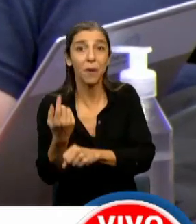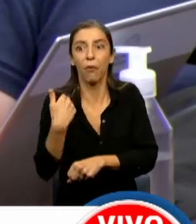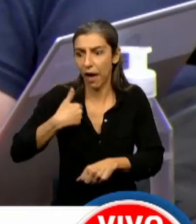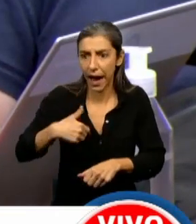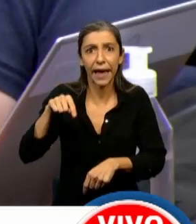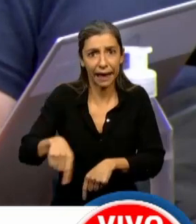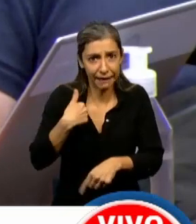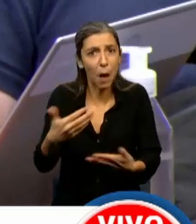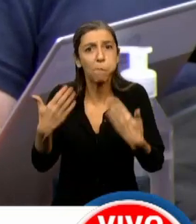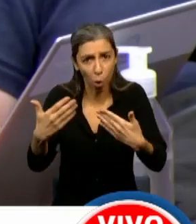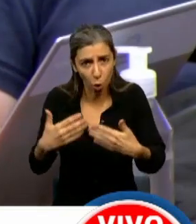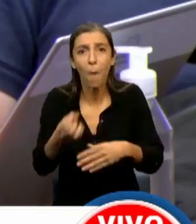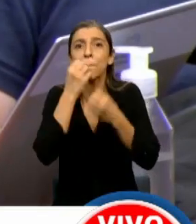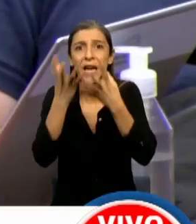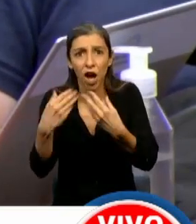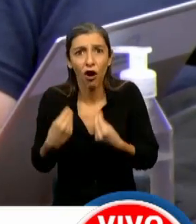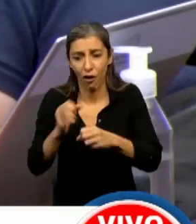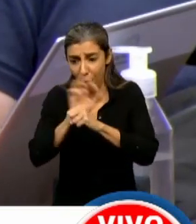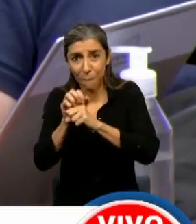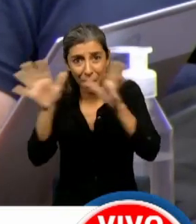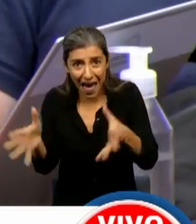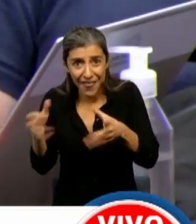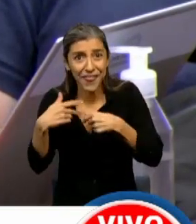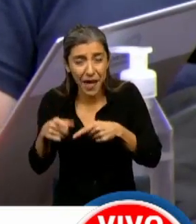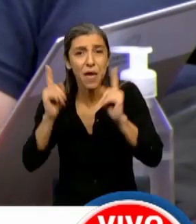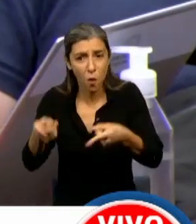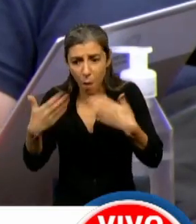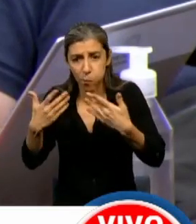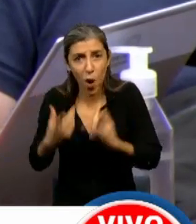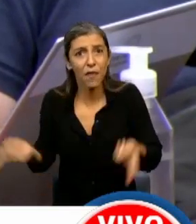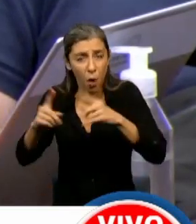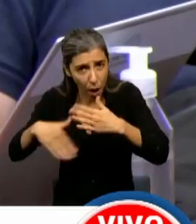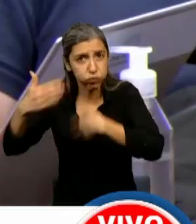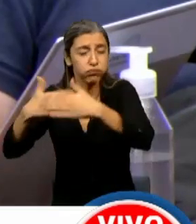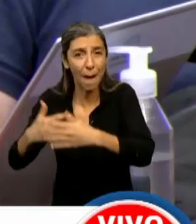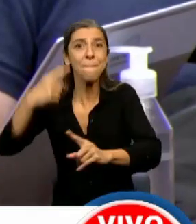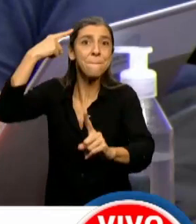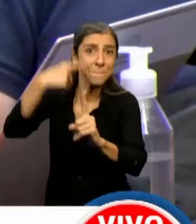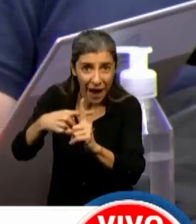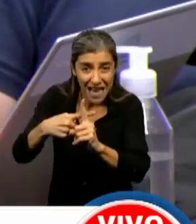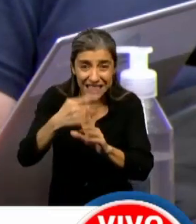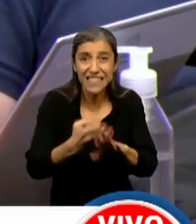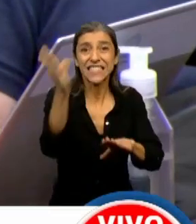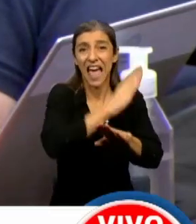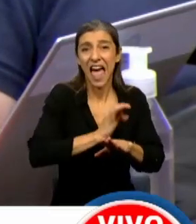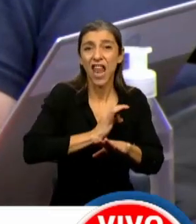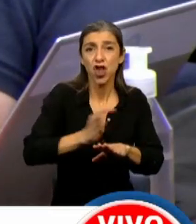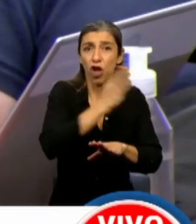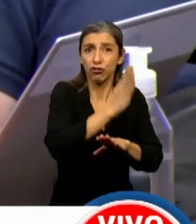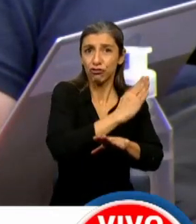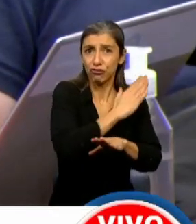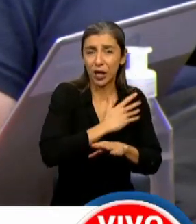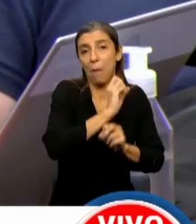su economía no solamente del efecto de la pandemia, sino del efecto de la crisis preexistente, de 2 crisis económicas, de 2 pandemias